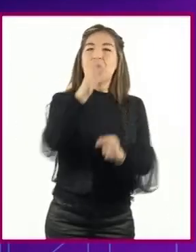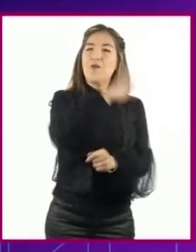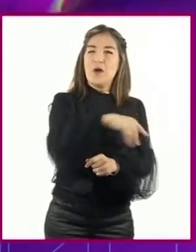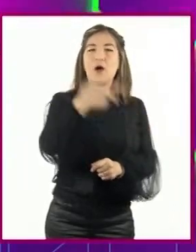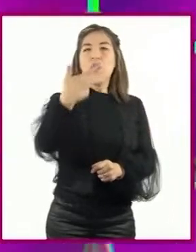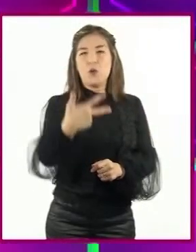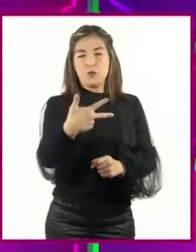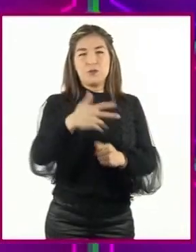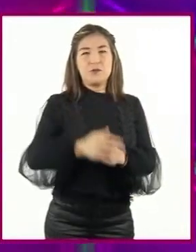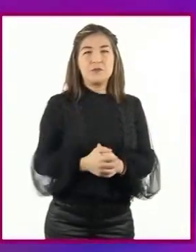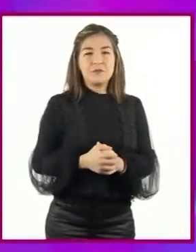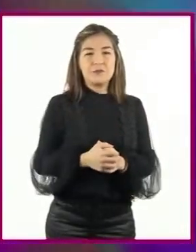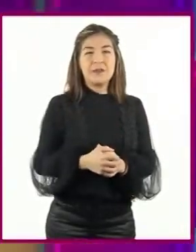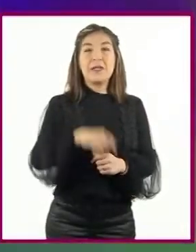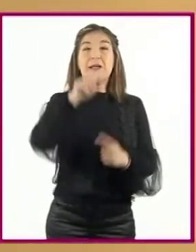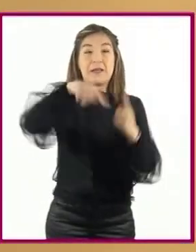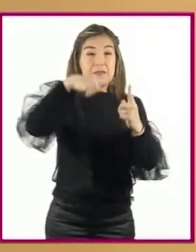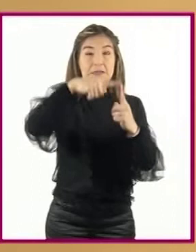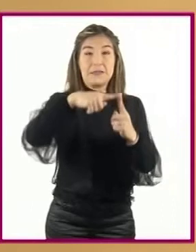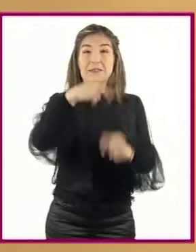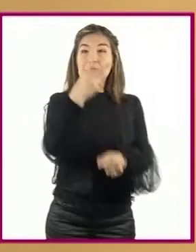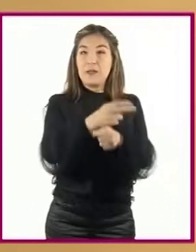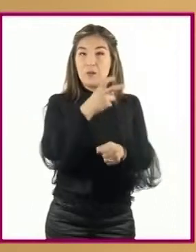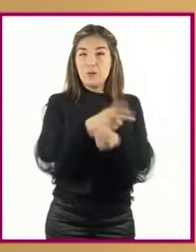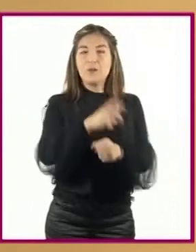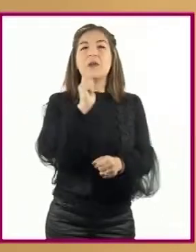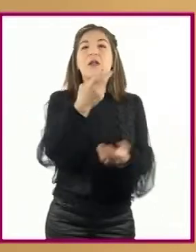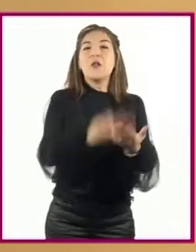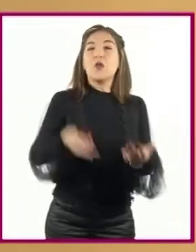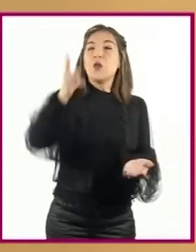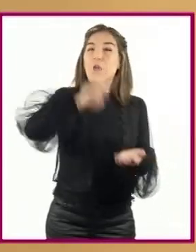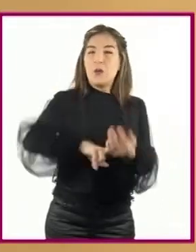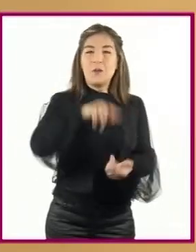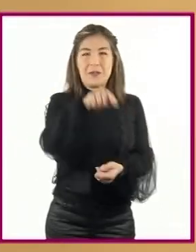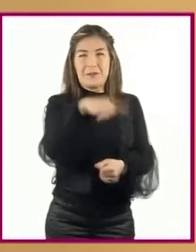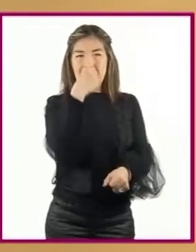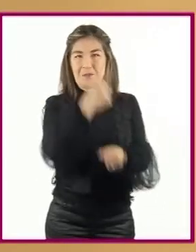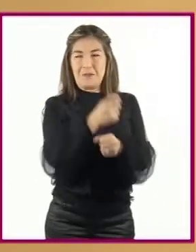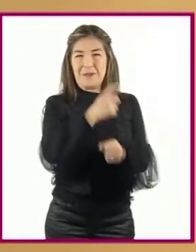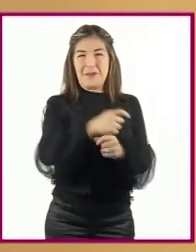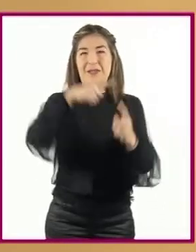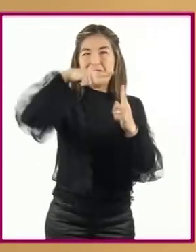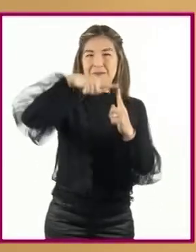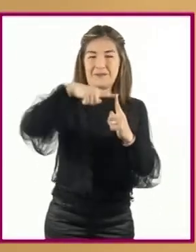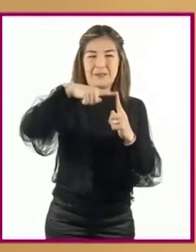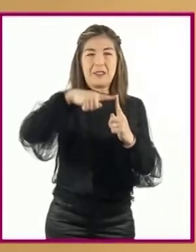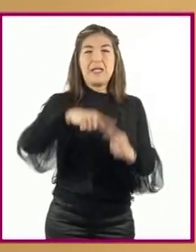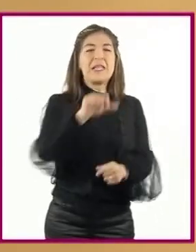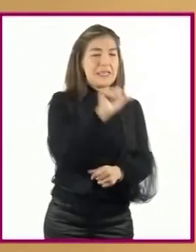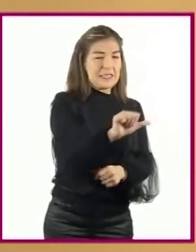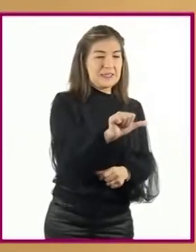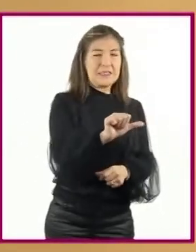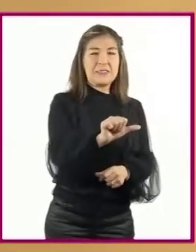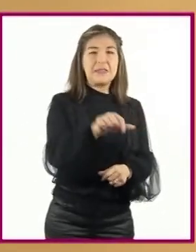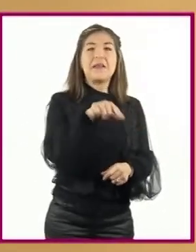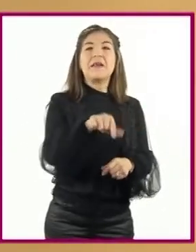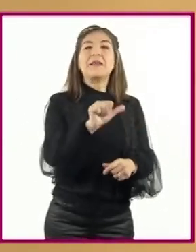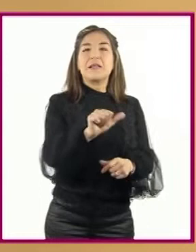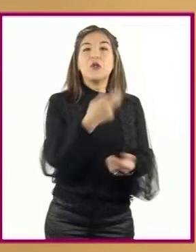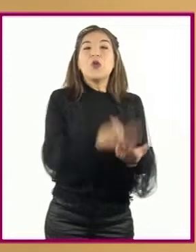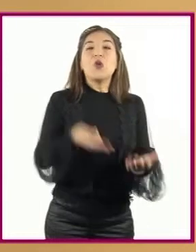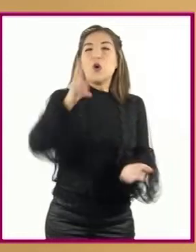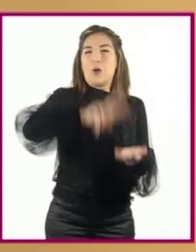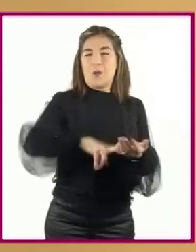8. El dividendo de la segunda división es el doble del dividendo de la primera división. 16 es el doble de